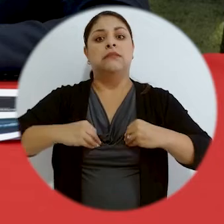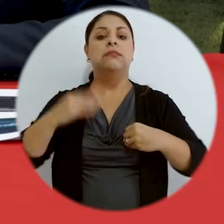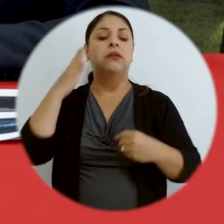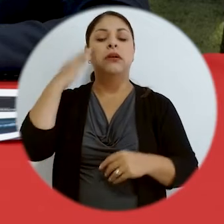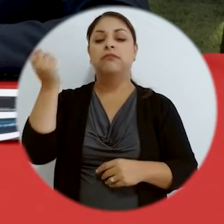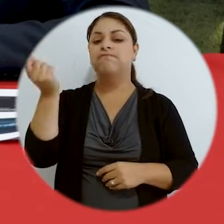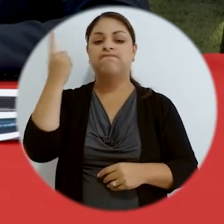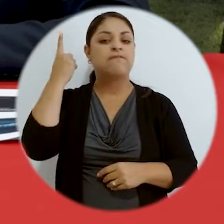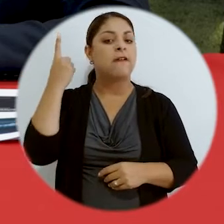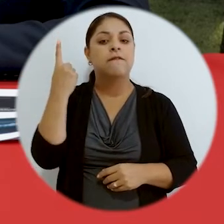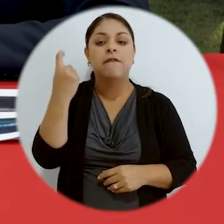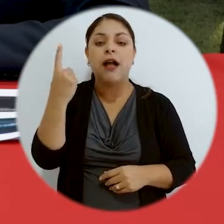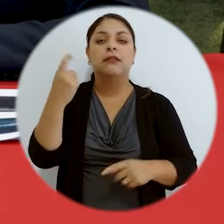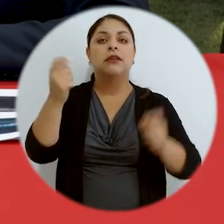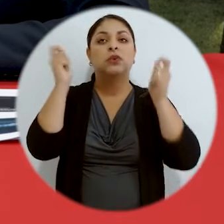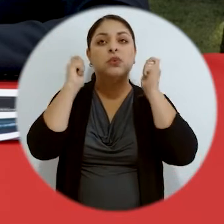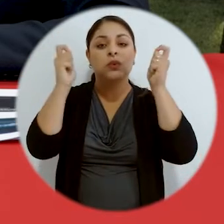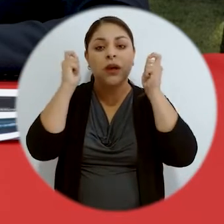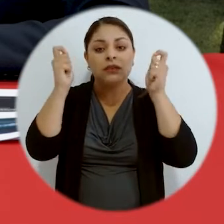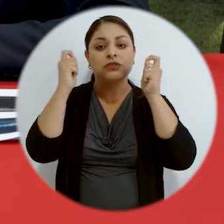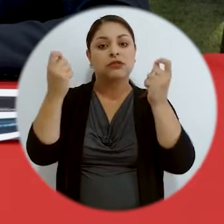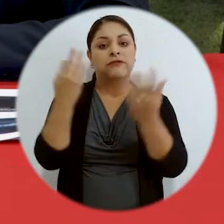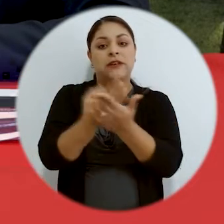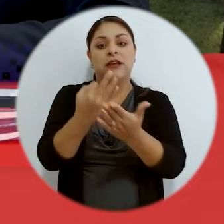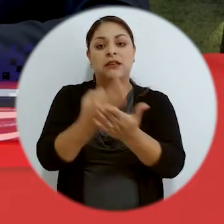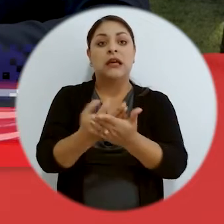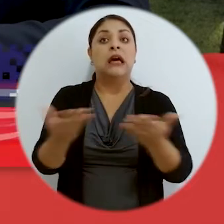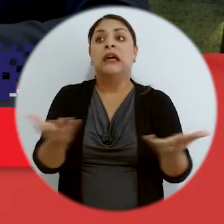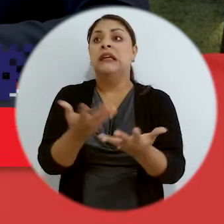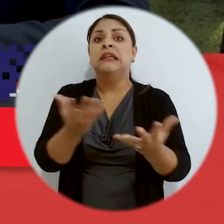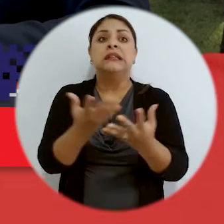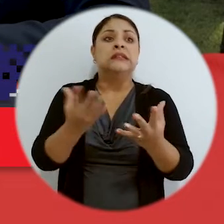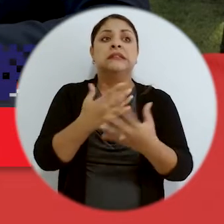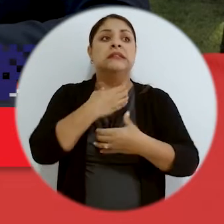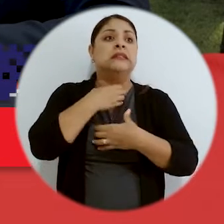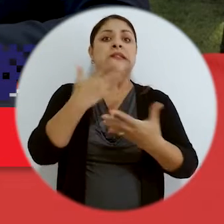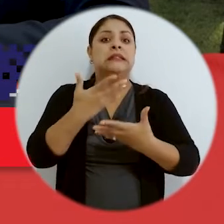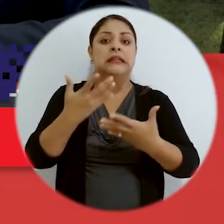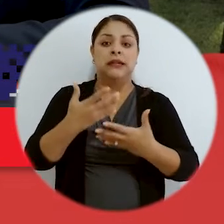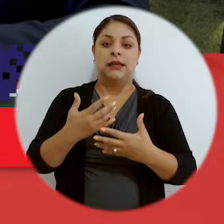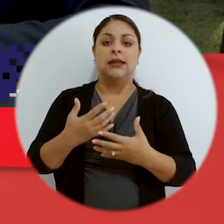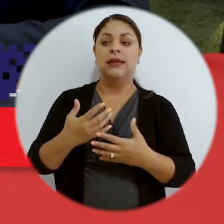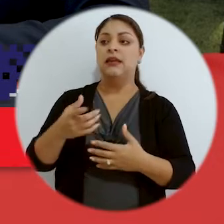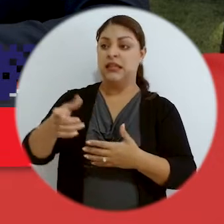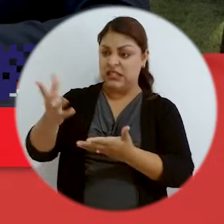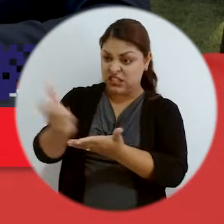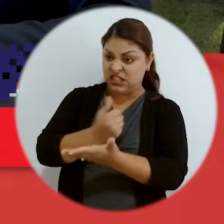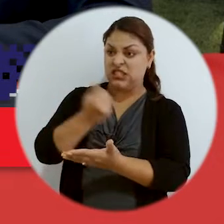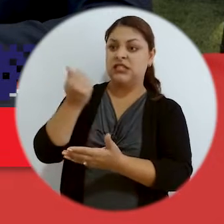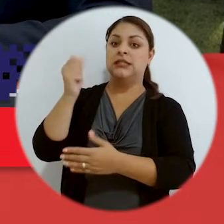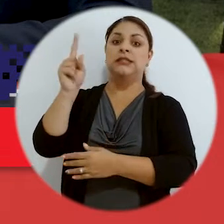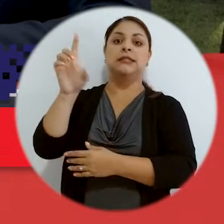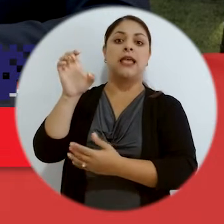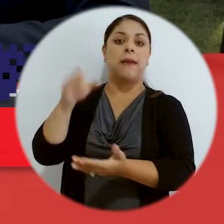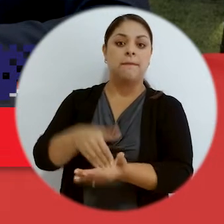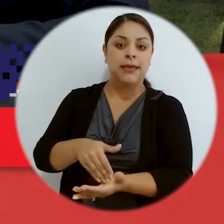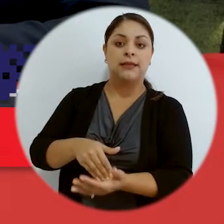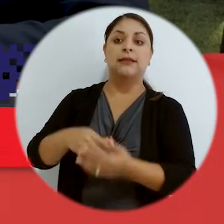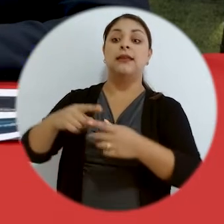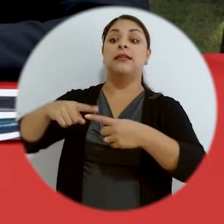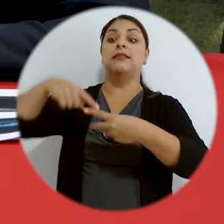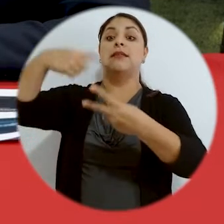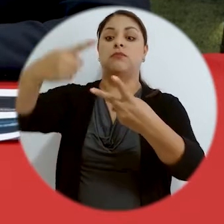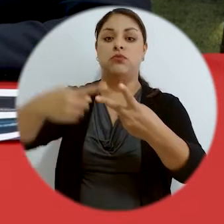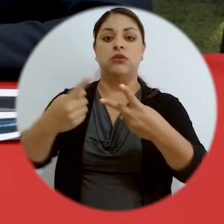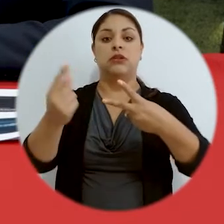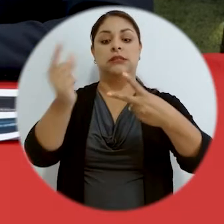por falta de educación financiera porque no tienen otra opción. No, y he escuchado casos donde le cobran esos 100,000, pero entre 15 días se me